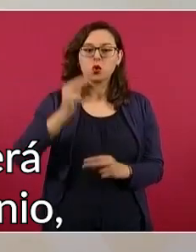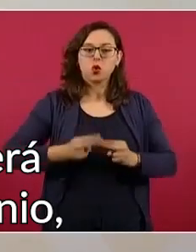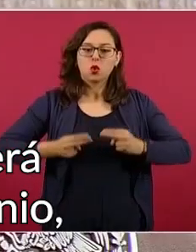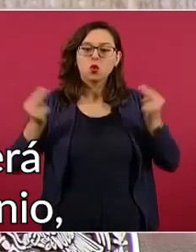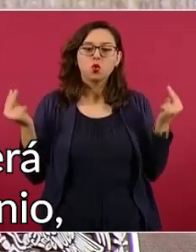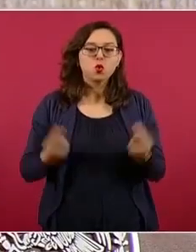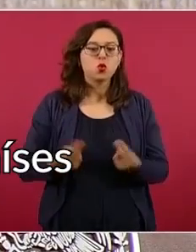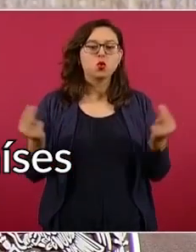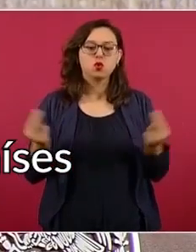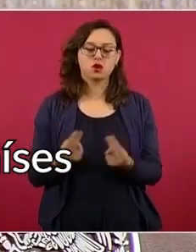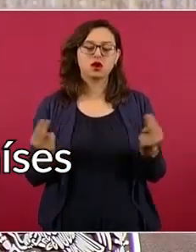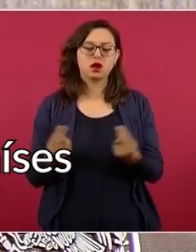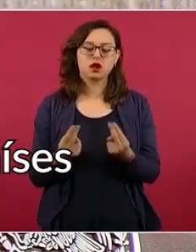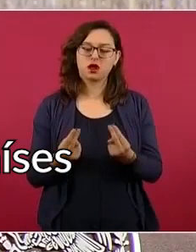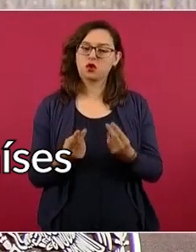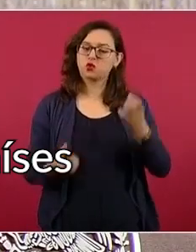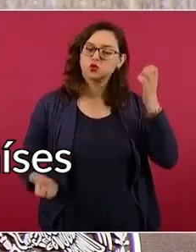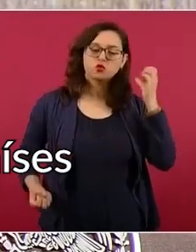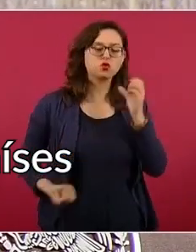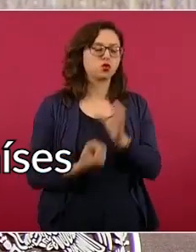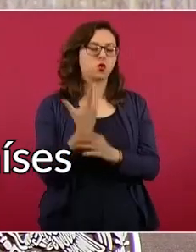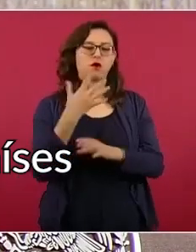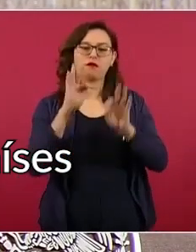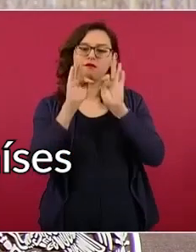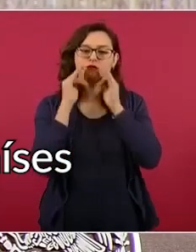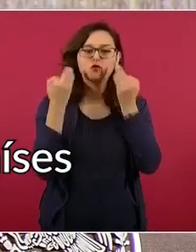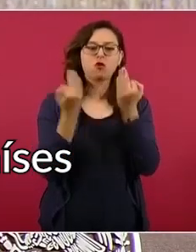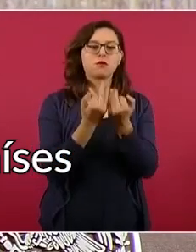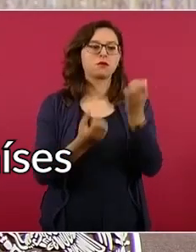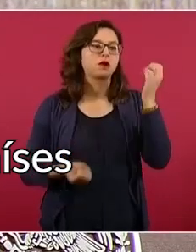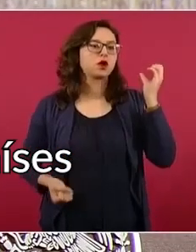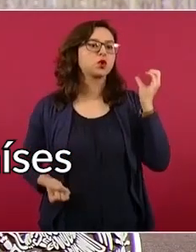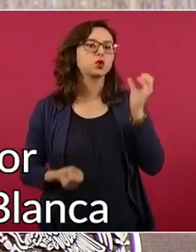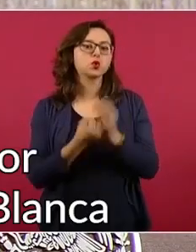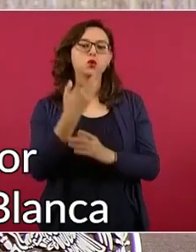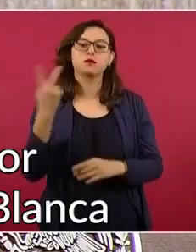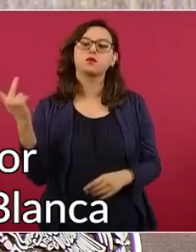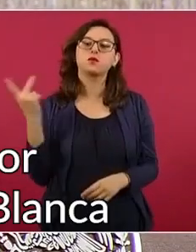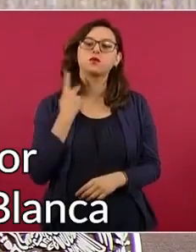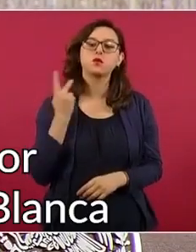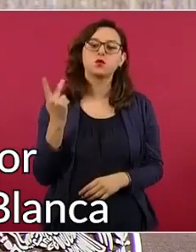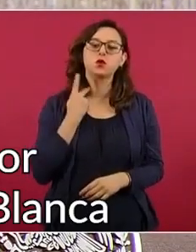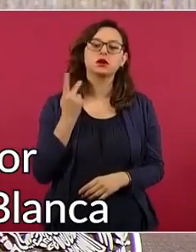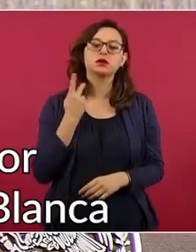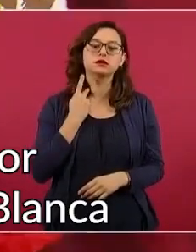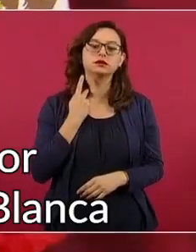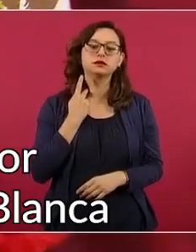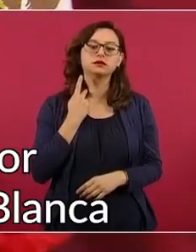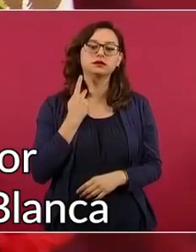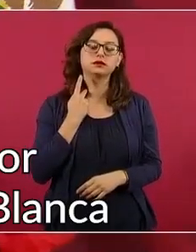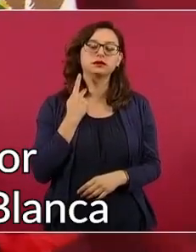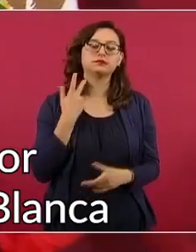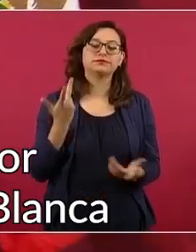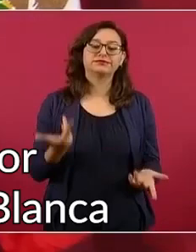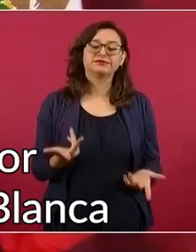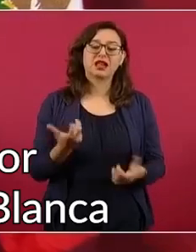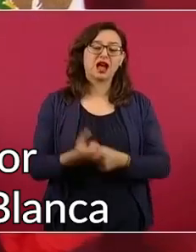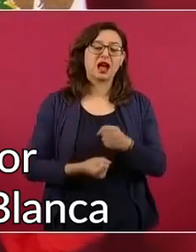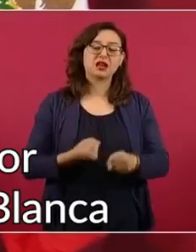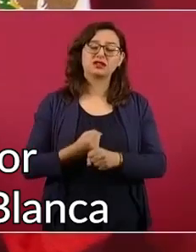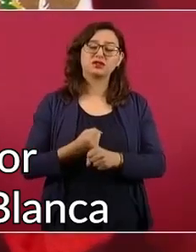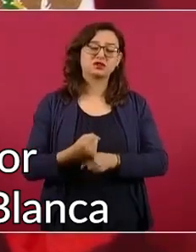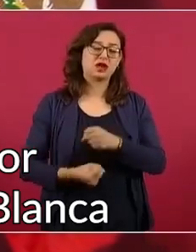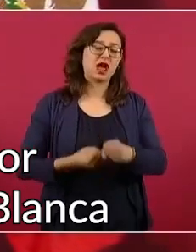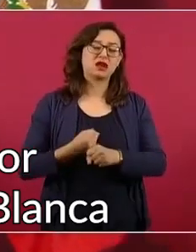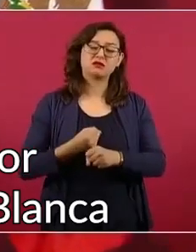al 10 de junio, ya que no se invitaron a todos los países como había prometido. De todas formas, el señor Obrador se reunirá con